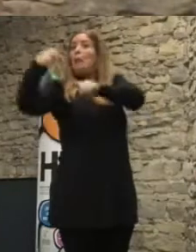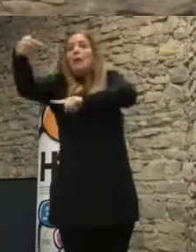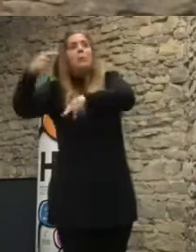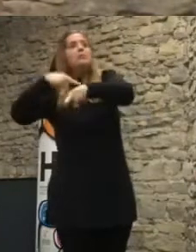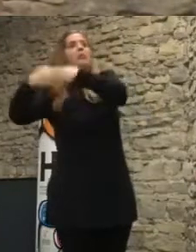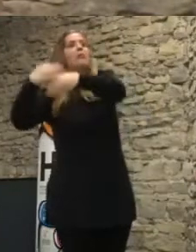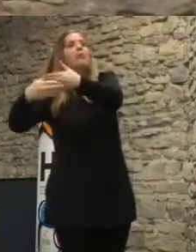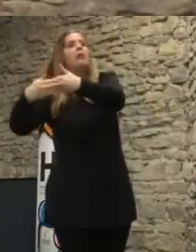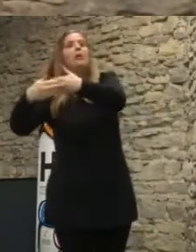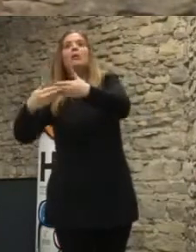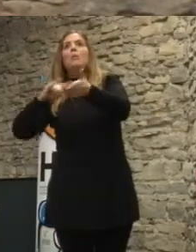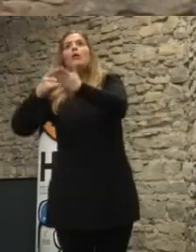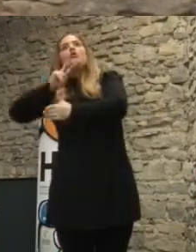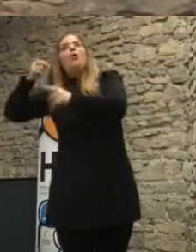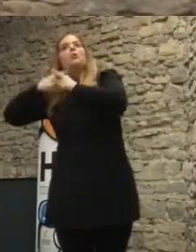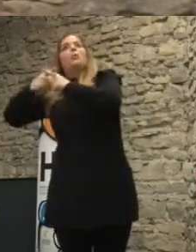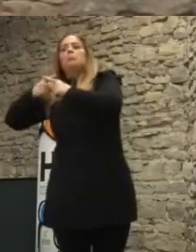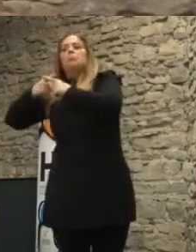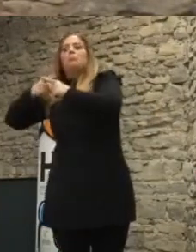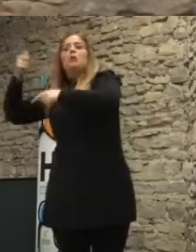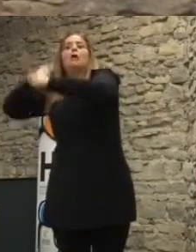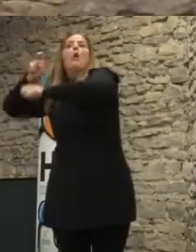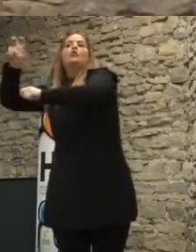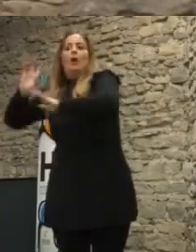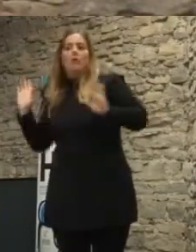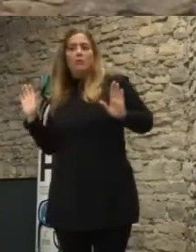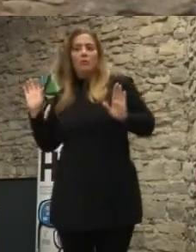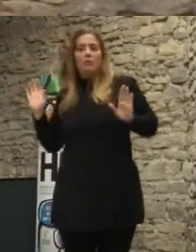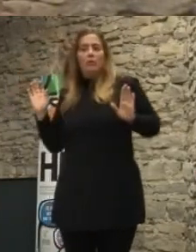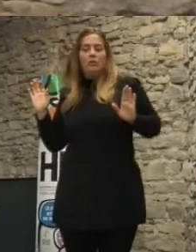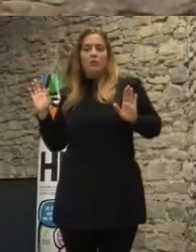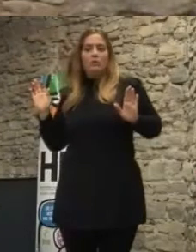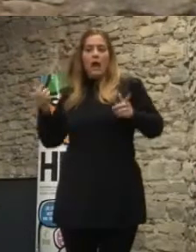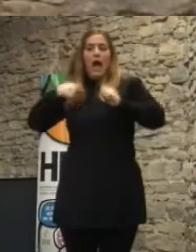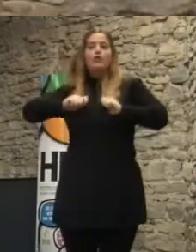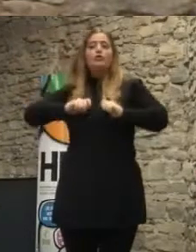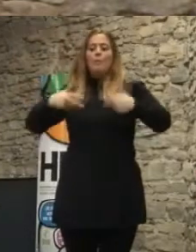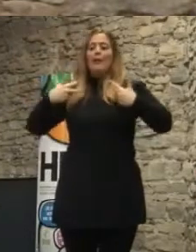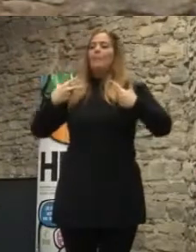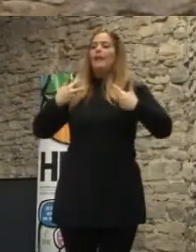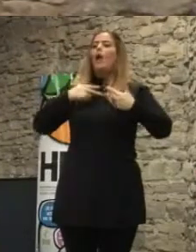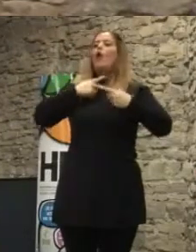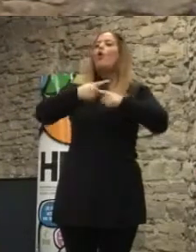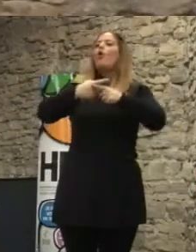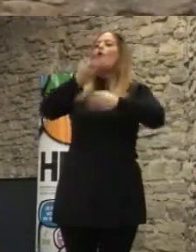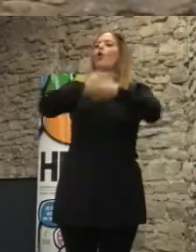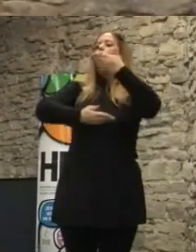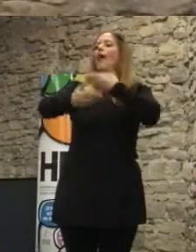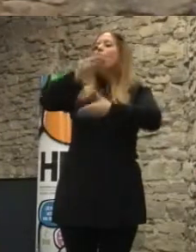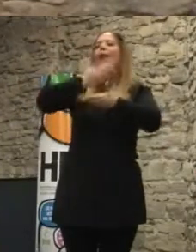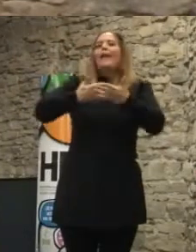en otro ámbito asociativo, ¿no? Por lo tanto, lo que nos va a permitir colaborar va a ser la capacidad de